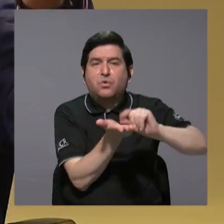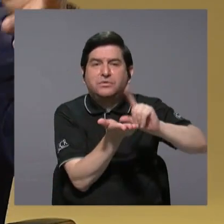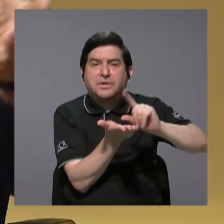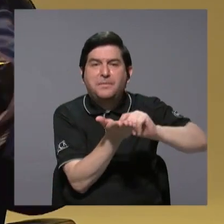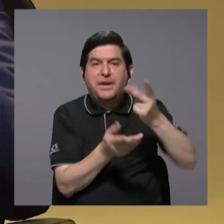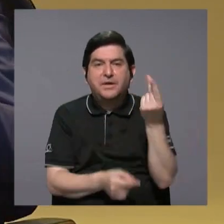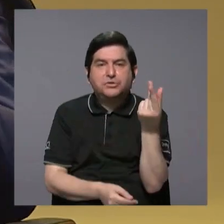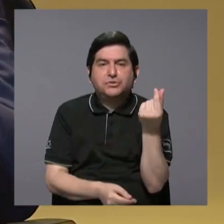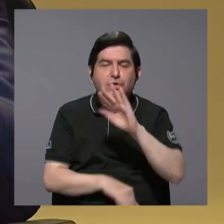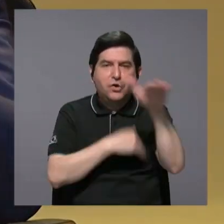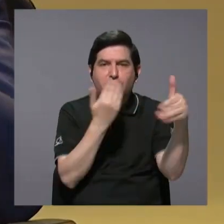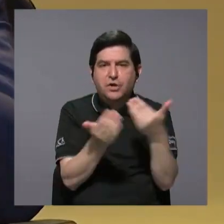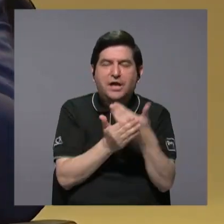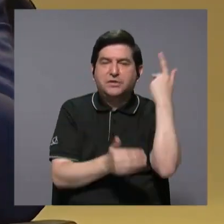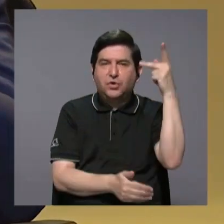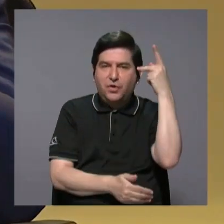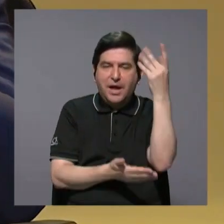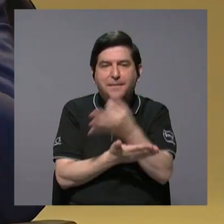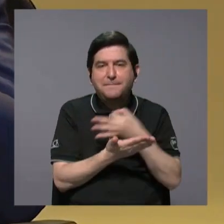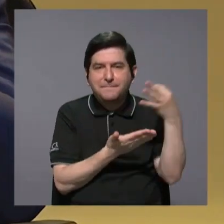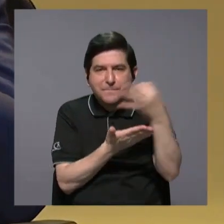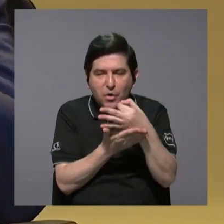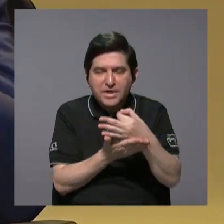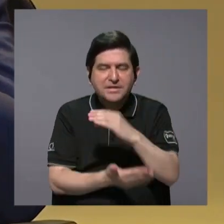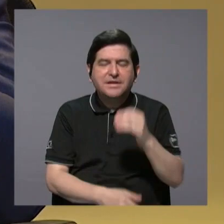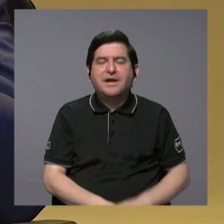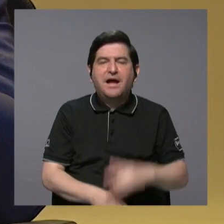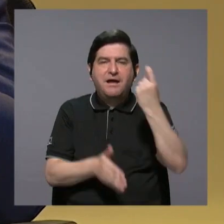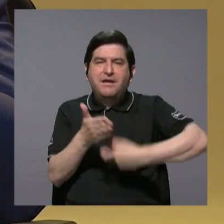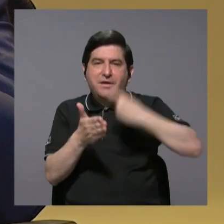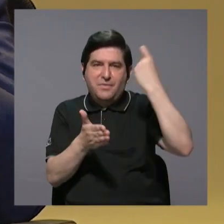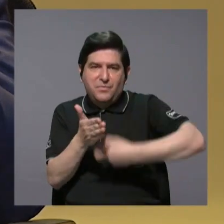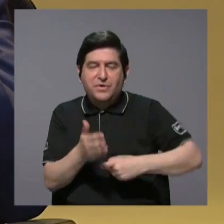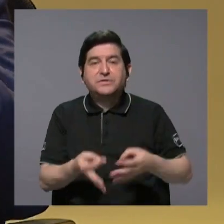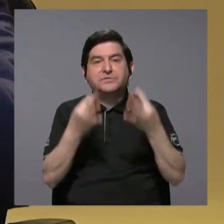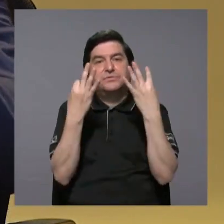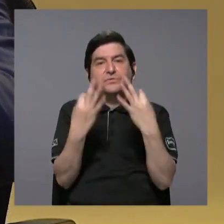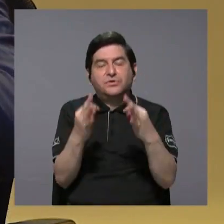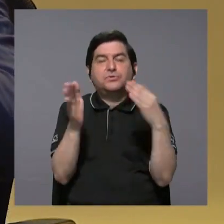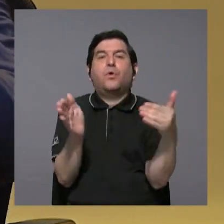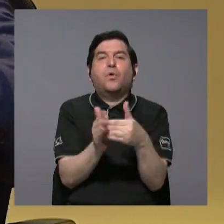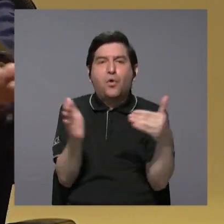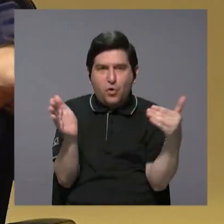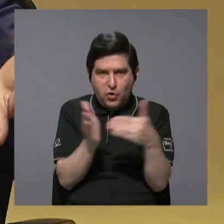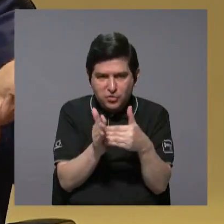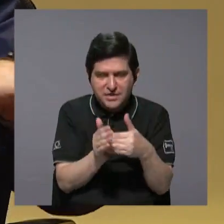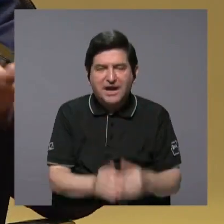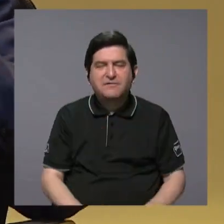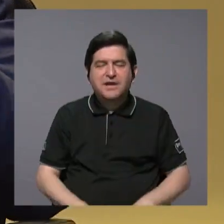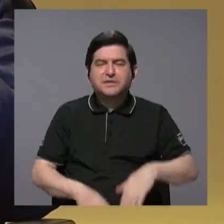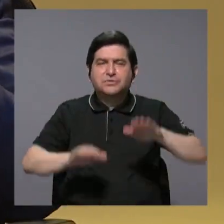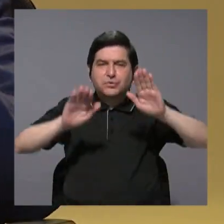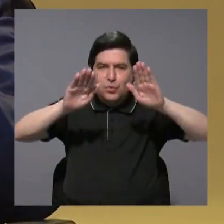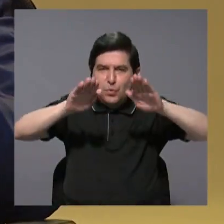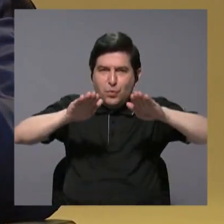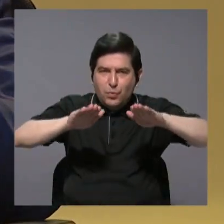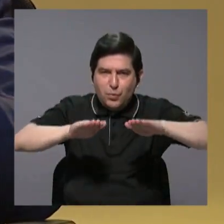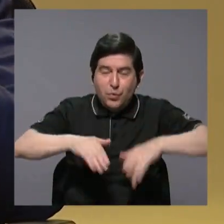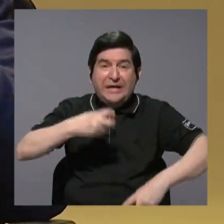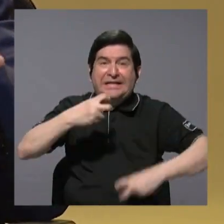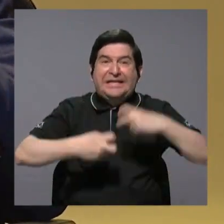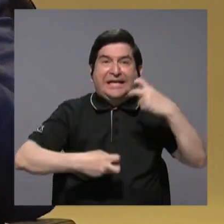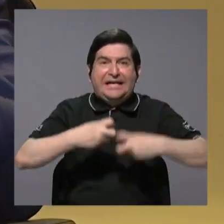acude a todo lo que es la política monetaria y la política fiscal para de nuevo tratar de apaciguar una crisis